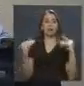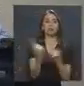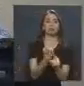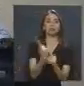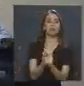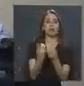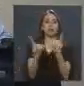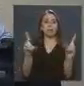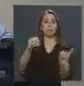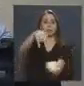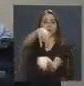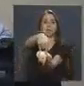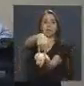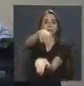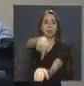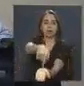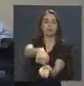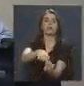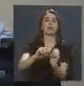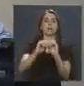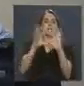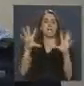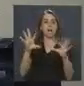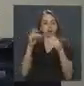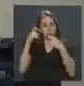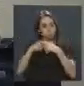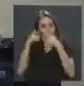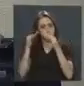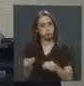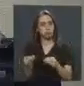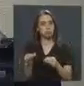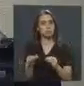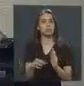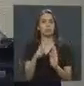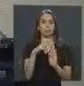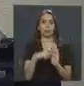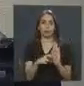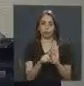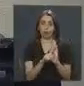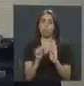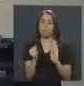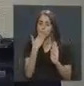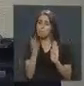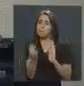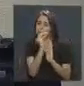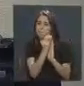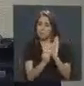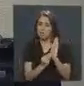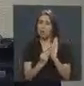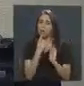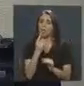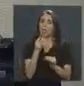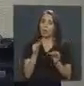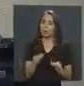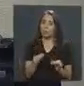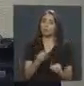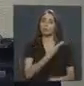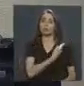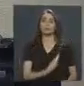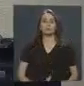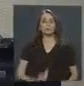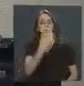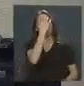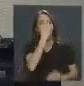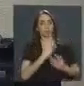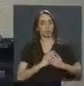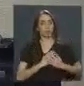Parlamento, así de claro y así de concreto. Estoy cierto que el proyecto de ley es perfectible y seamos justos, la presidenta Bachelet